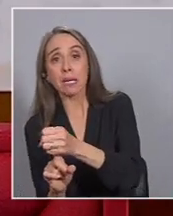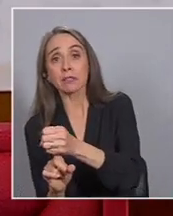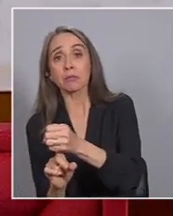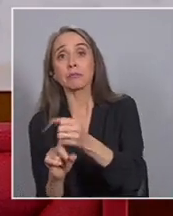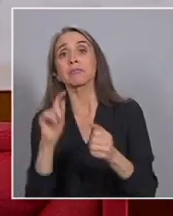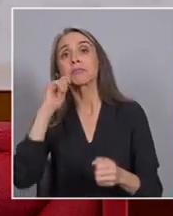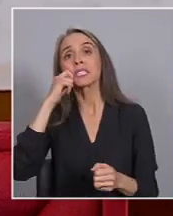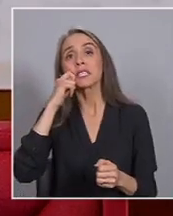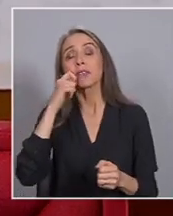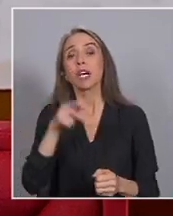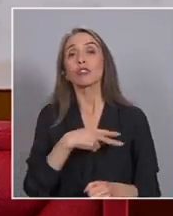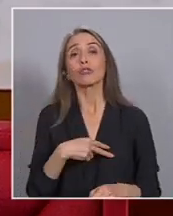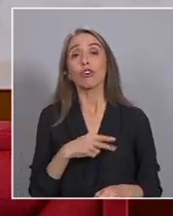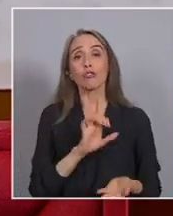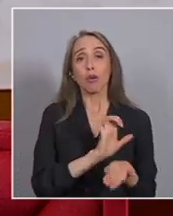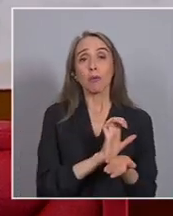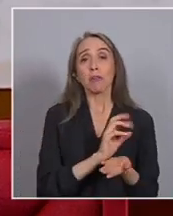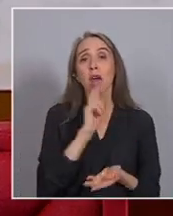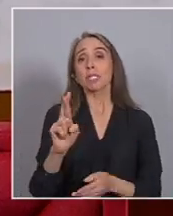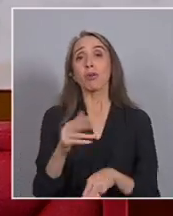significa que estamos llegando tarde.